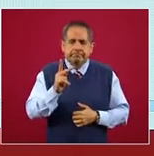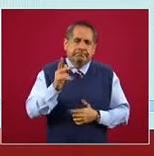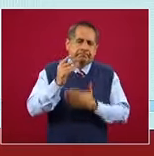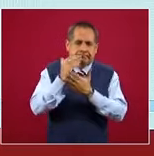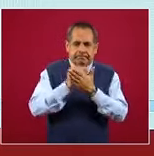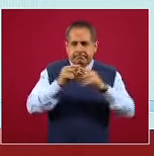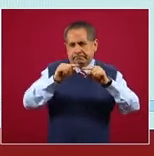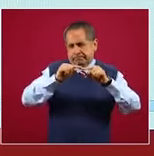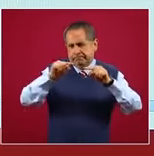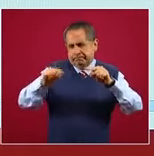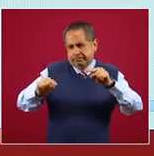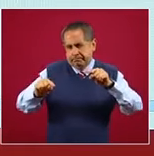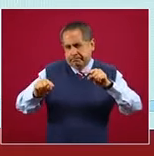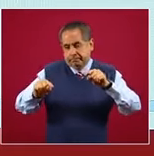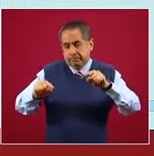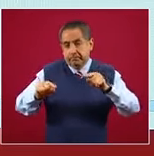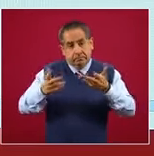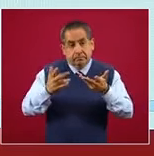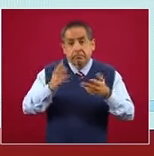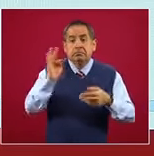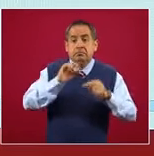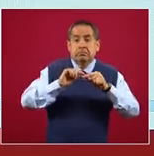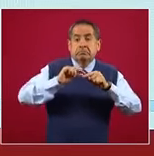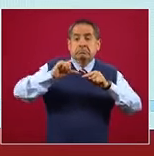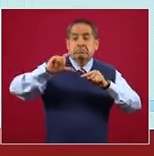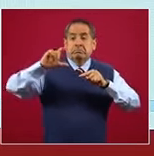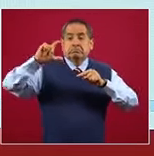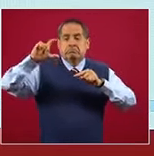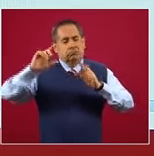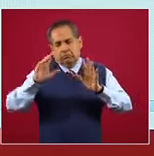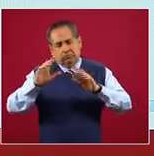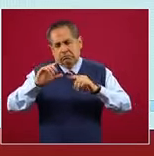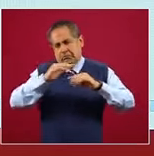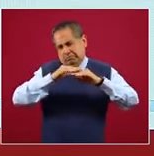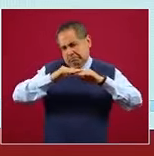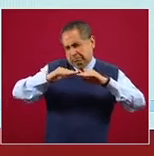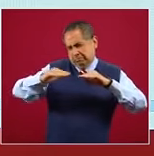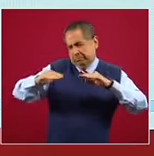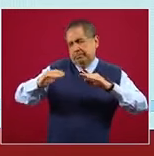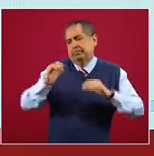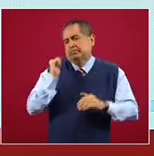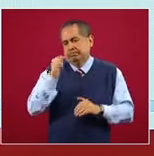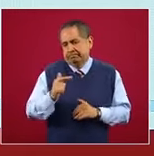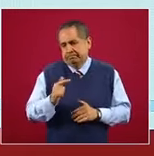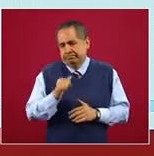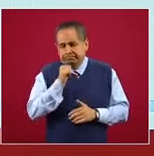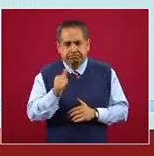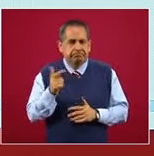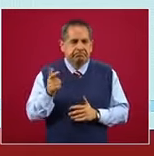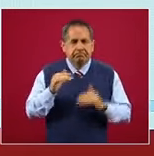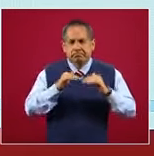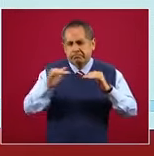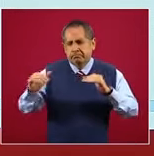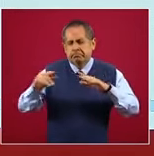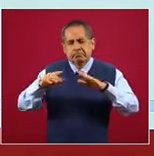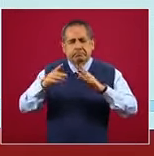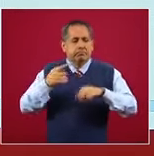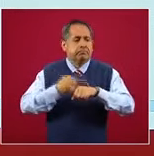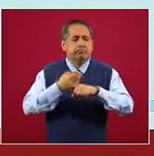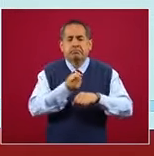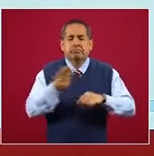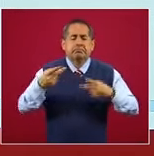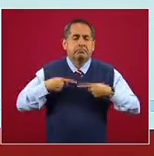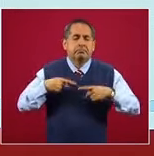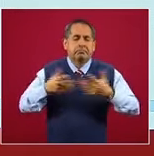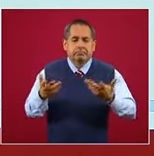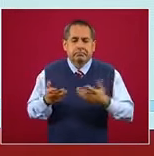menos desfavorable que la epidemia permanezca gruesamente con la misma cantidad de personas enfermas por semana a